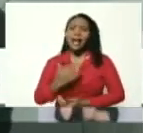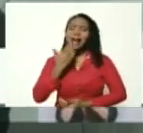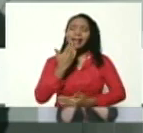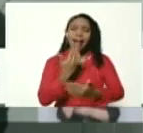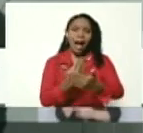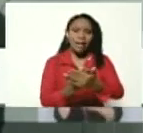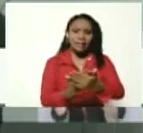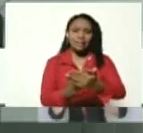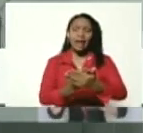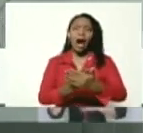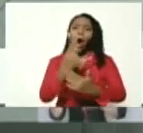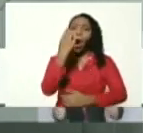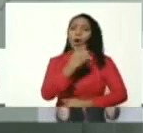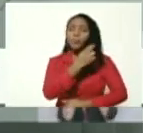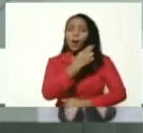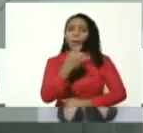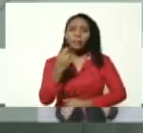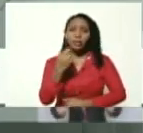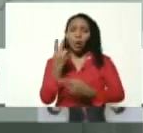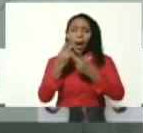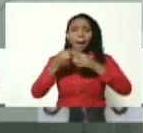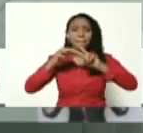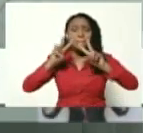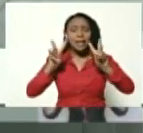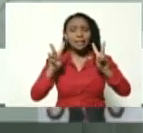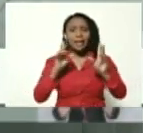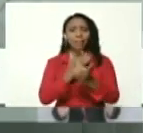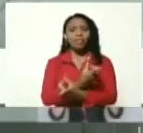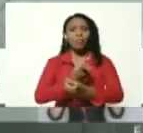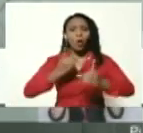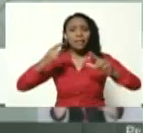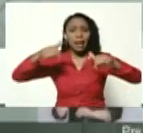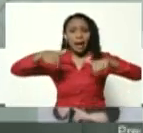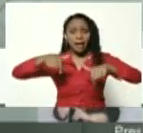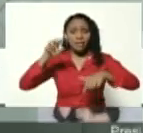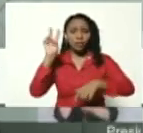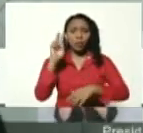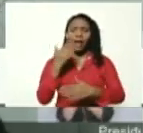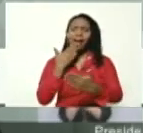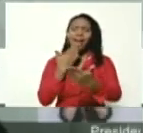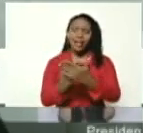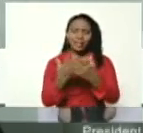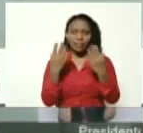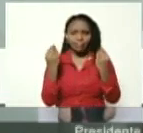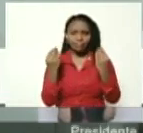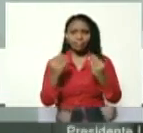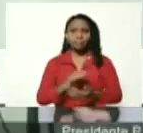compromiso con la paz y la democracia de nuestro país. Muchísimas gracias.